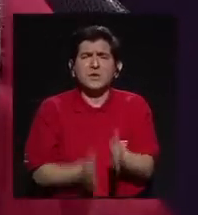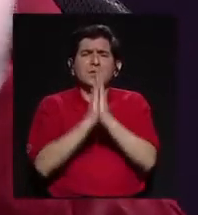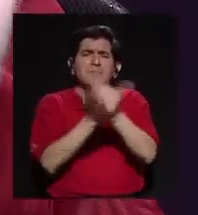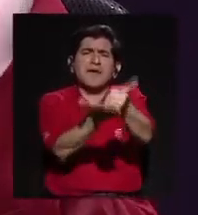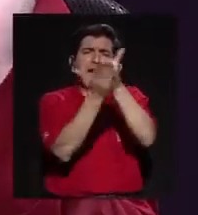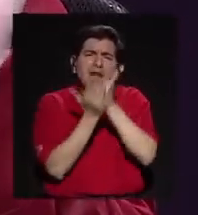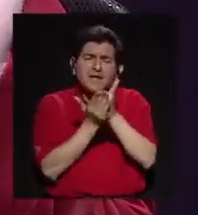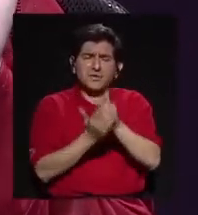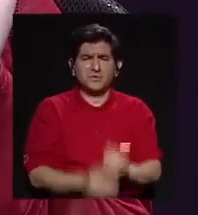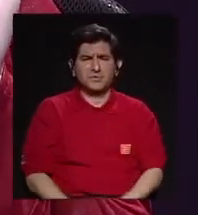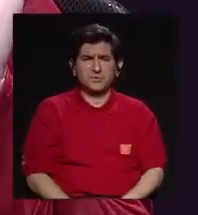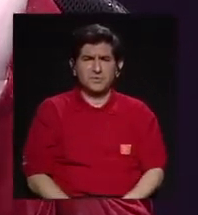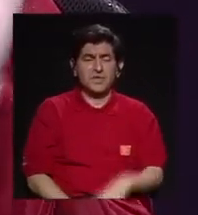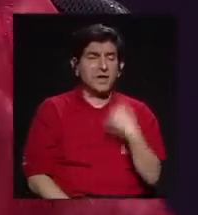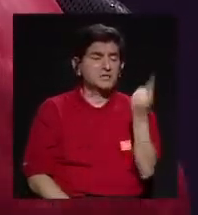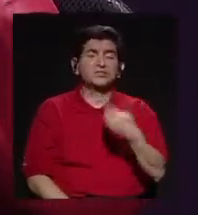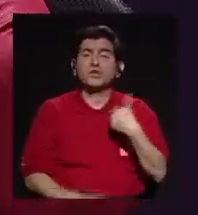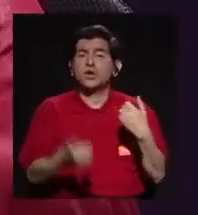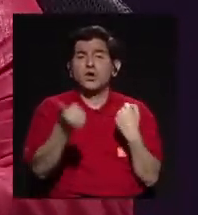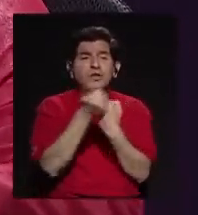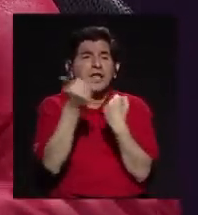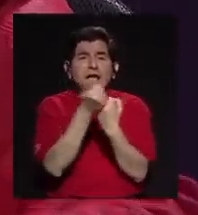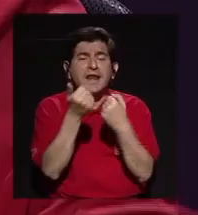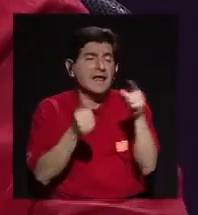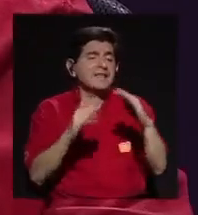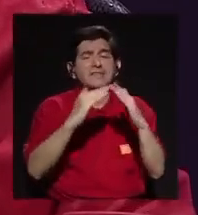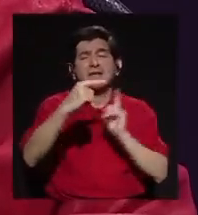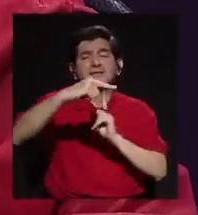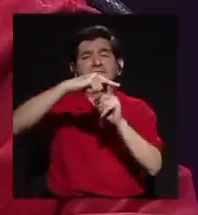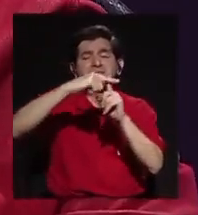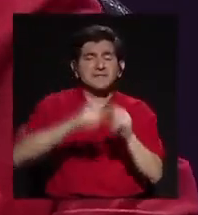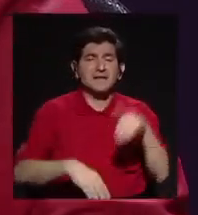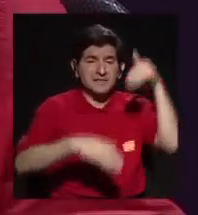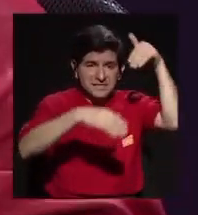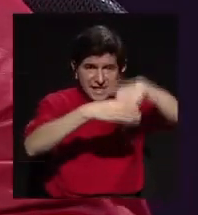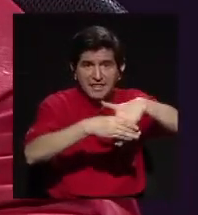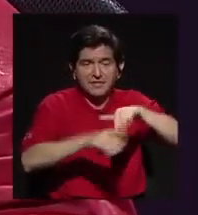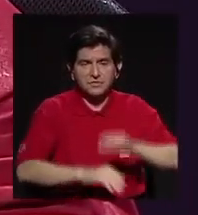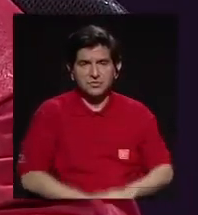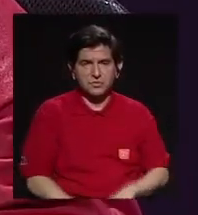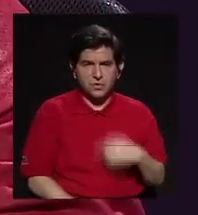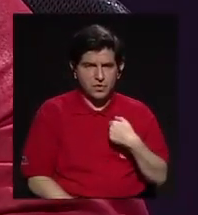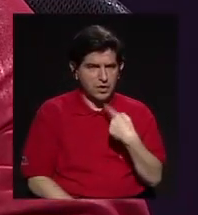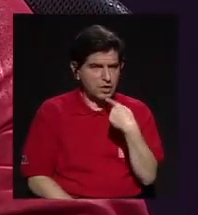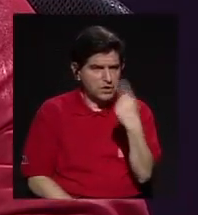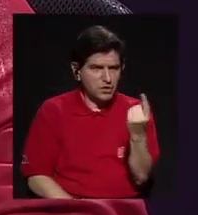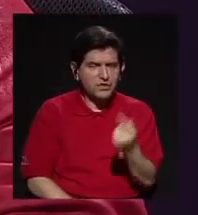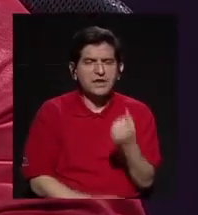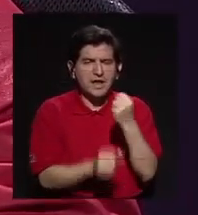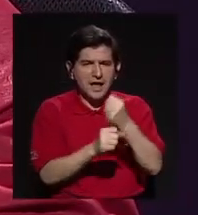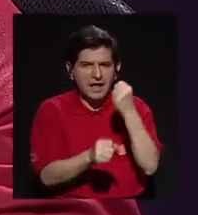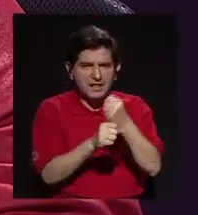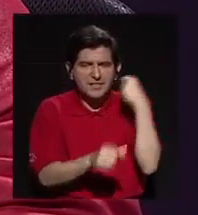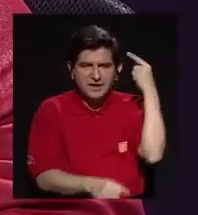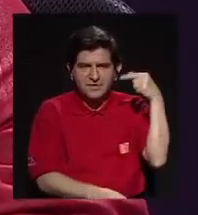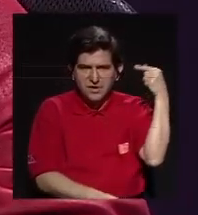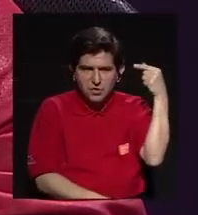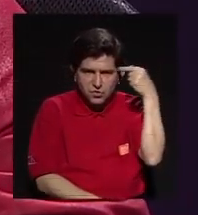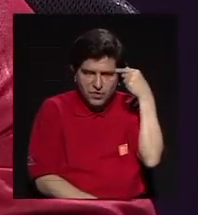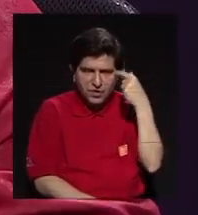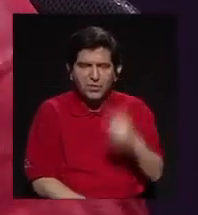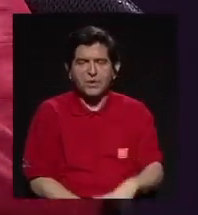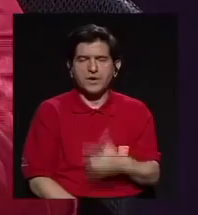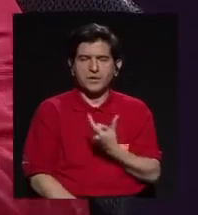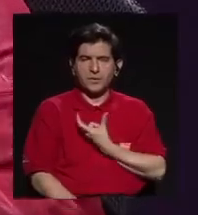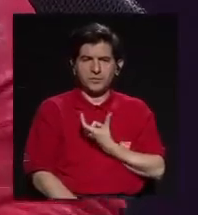Ahora, y que solamente reciben apoyo de estas iglesias que están metidas ahí. Y yo apuntaría al trabajo de los gobiernos